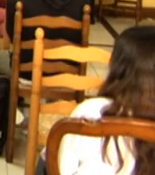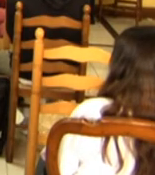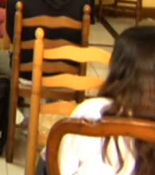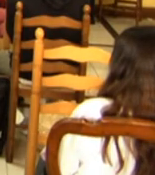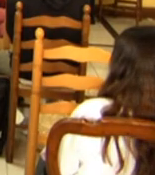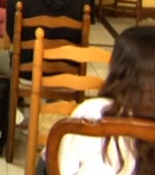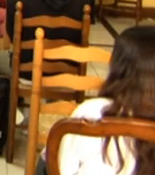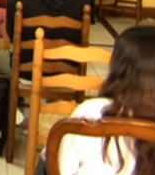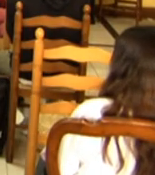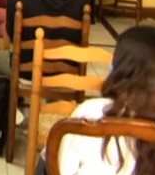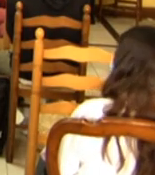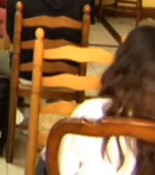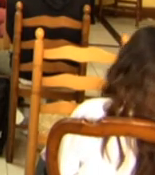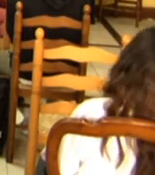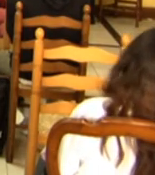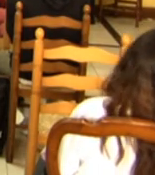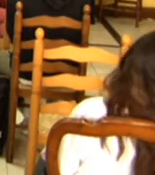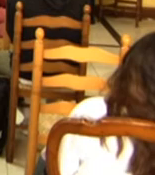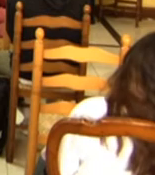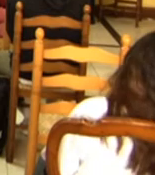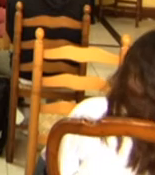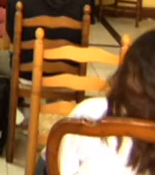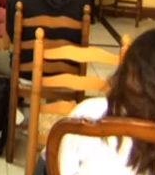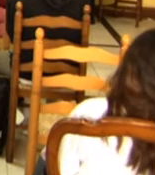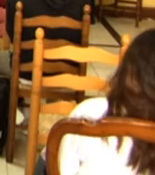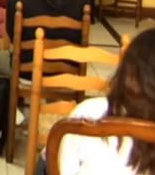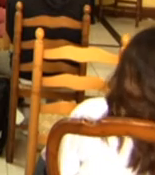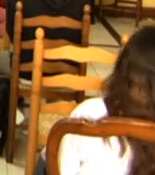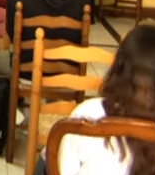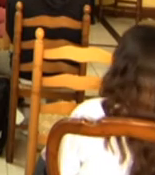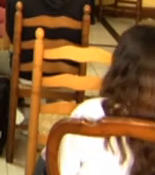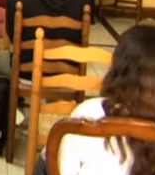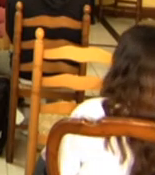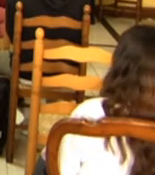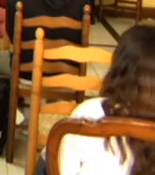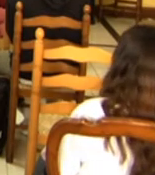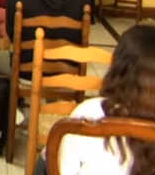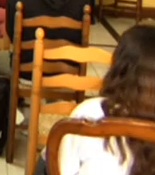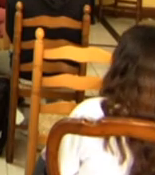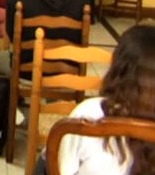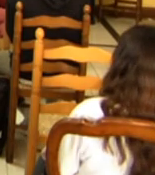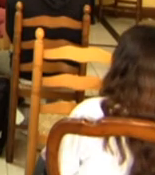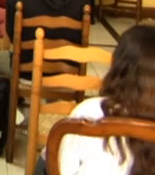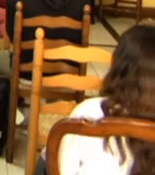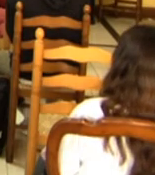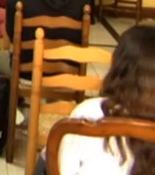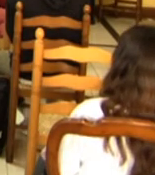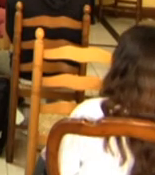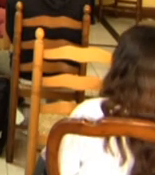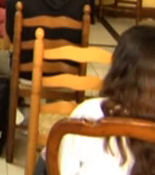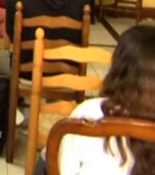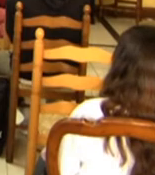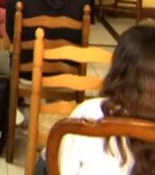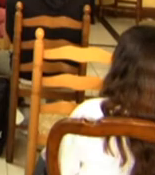palabra invalidez para referirse a personas con discapacidad funcional. ¿Con discapacidad? Con diversidad.